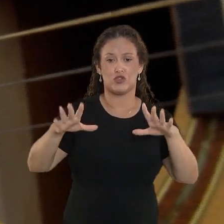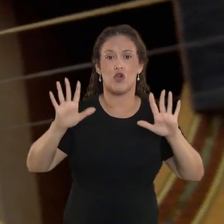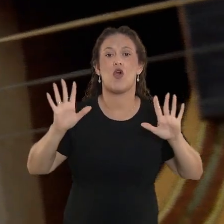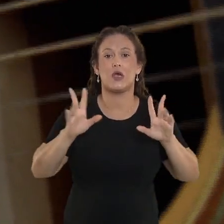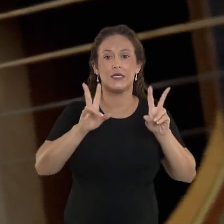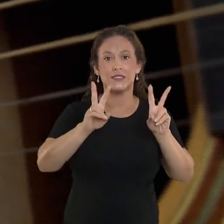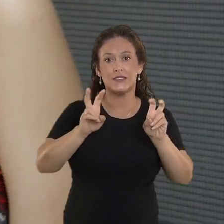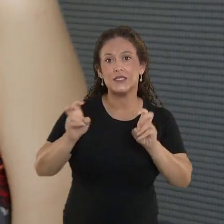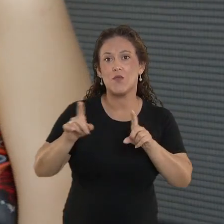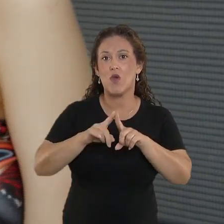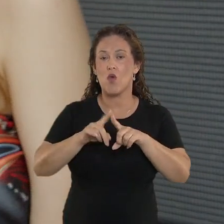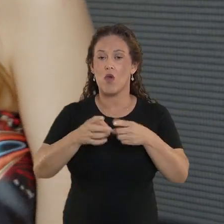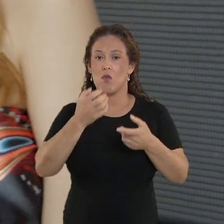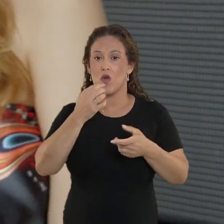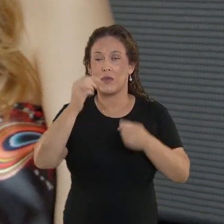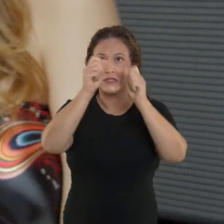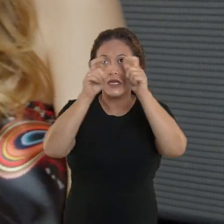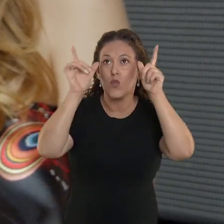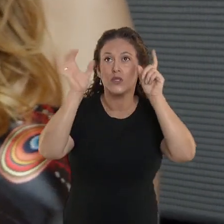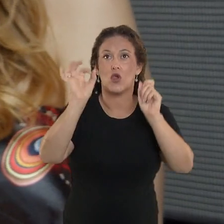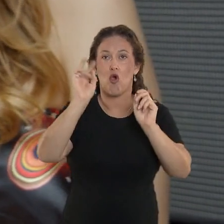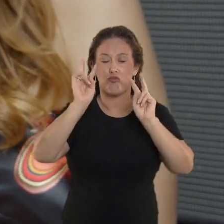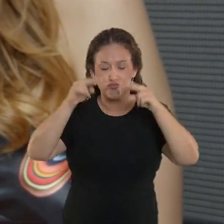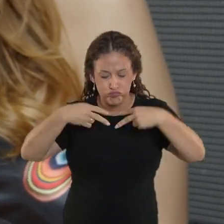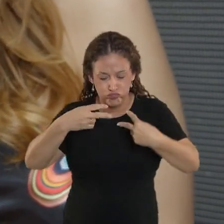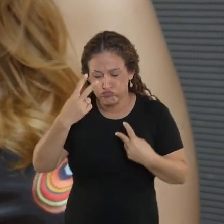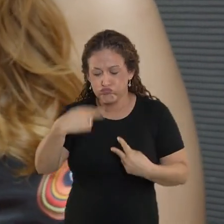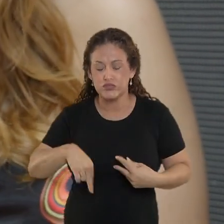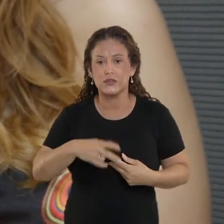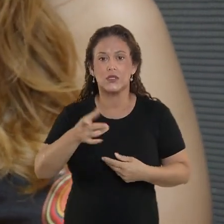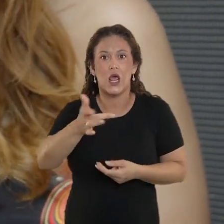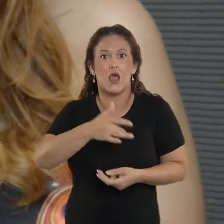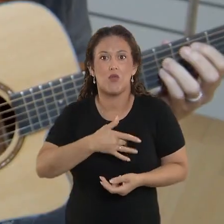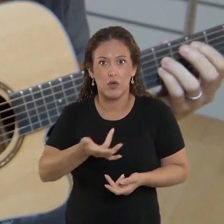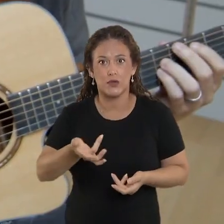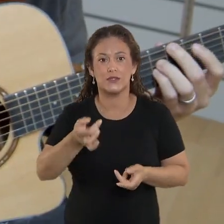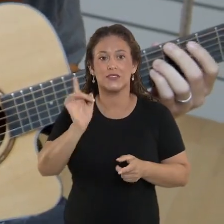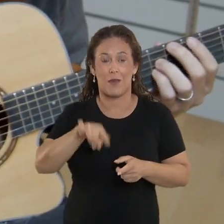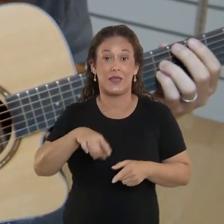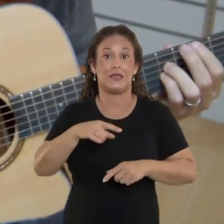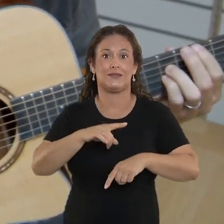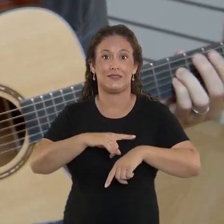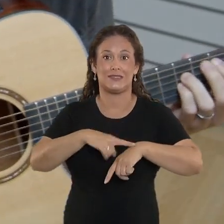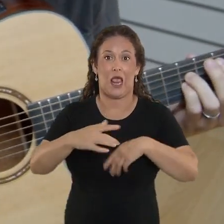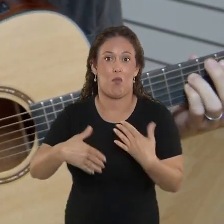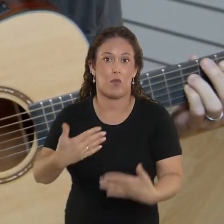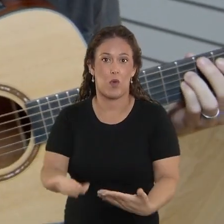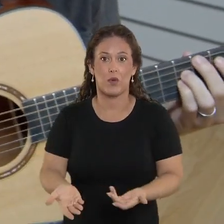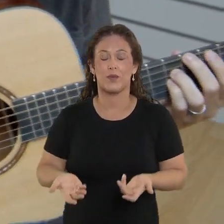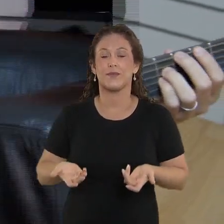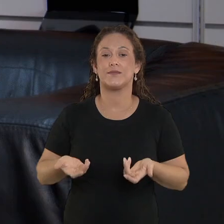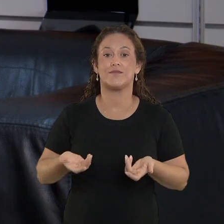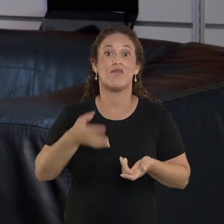disco luminoso, a pesar de que cuente con temáticas candentes como son la salud mental, el autorreconocimiento, el amor y propiamente el paso del